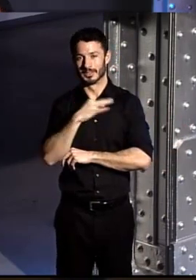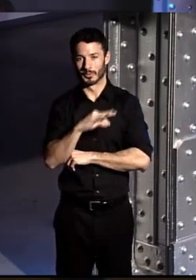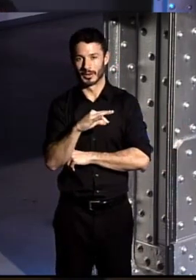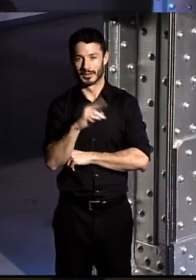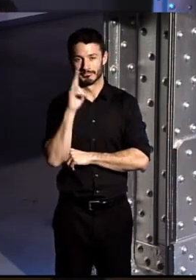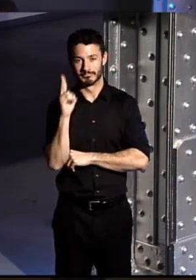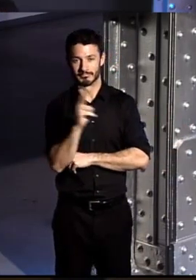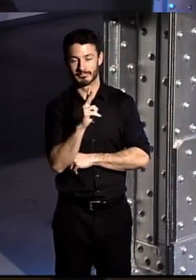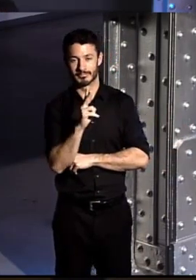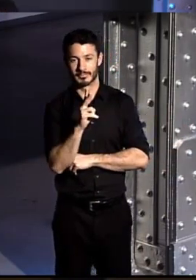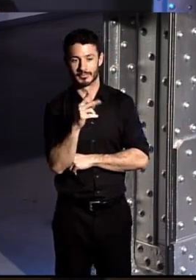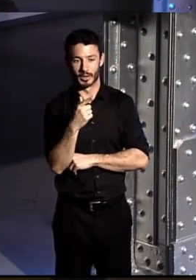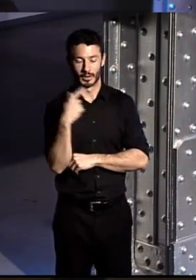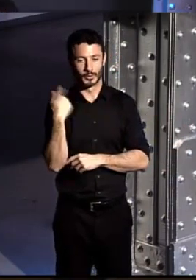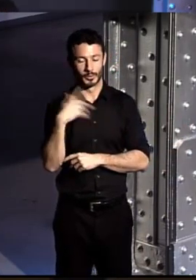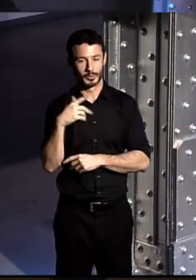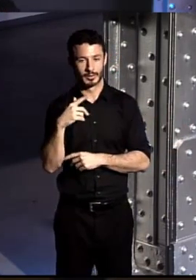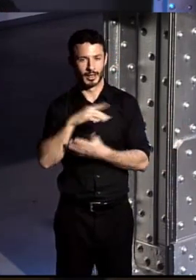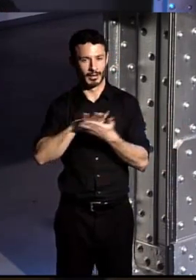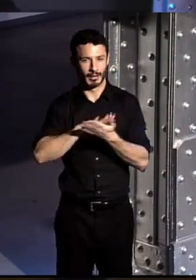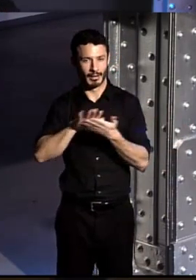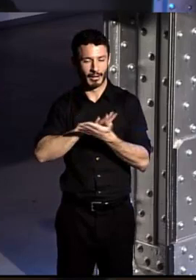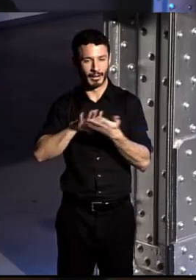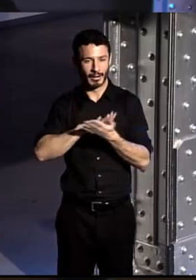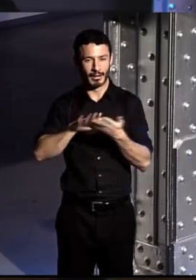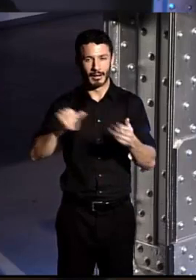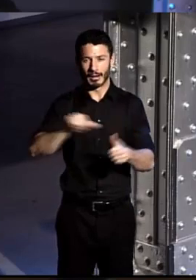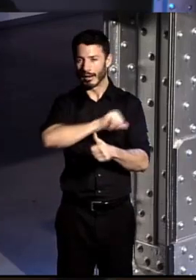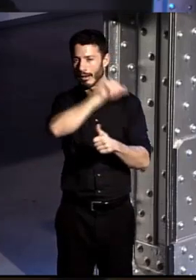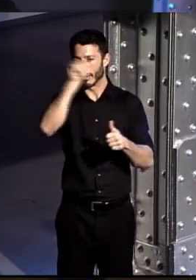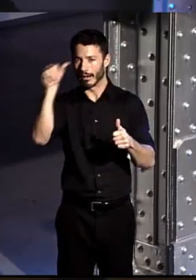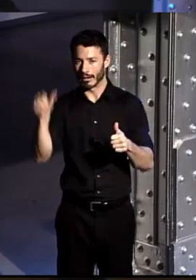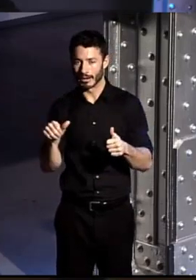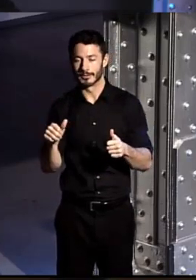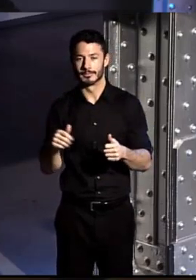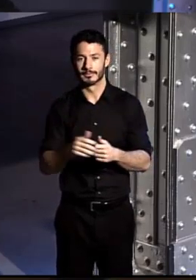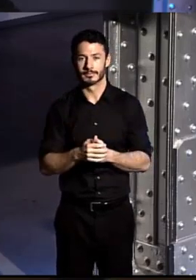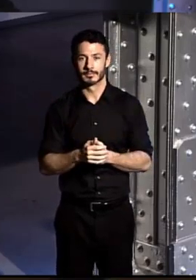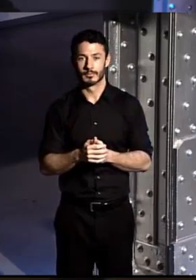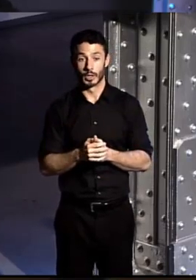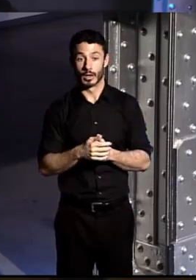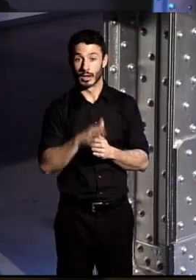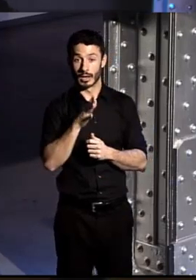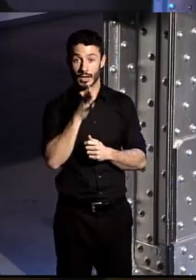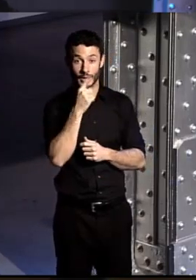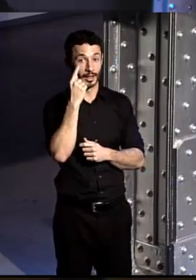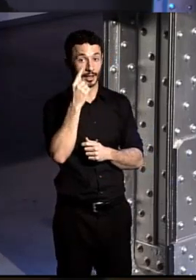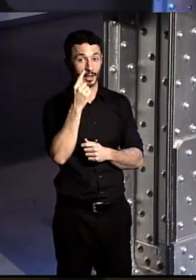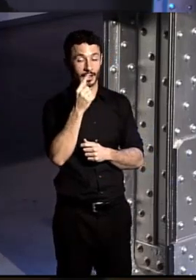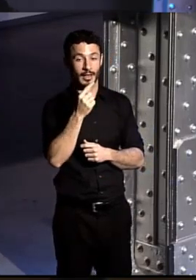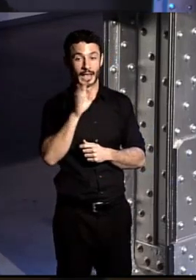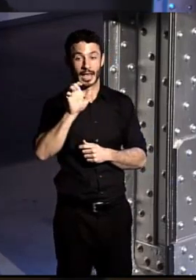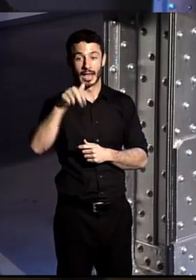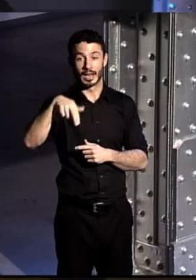de cosas decimos. Estamos hablando todo el rato. Estamos hablando todo el rato, sí. Estamos hablando todo el rato como... Mientras que vemos la viñeta de Enrique, que las está